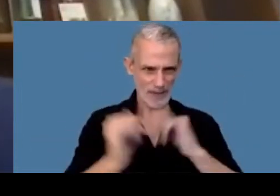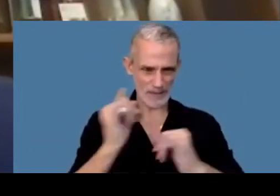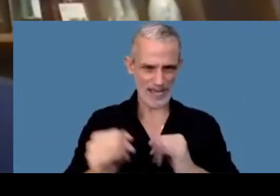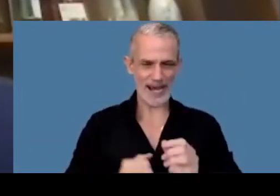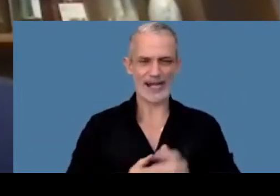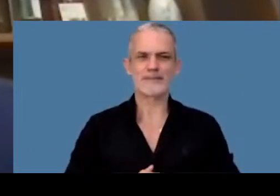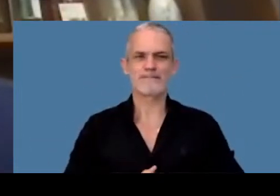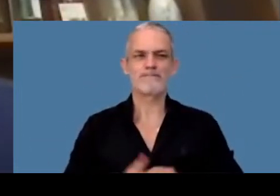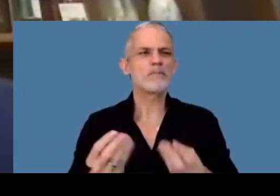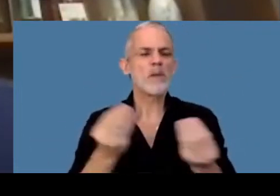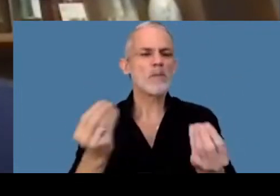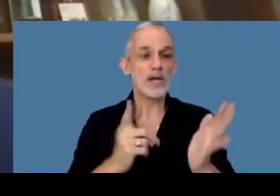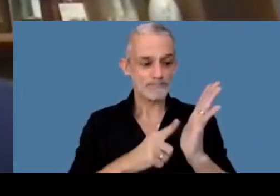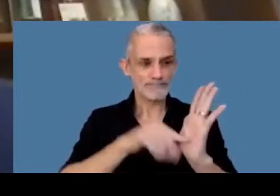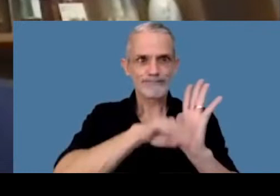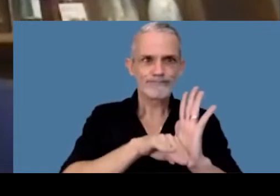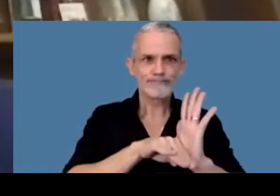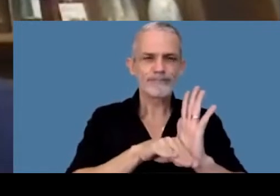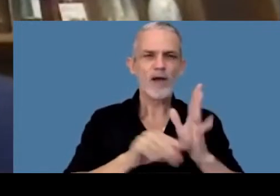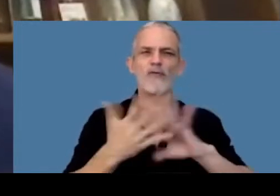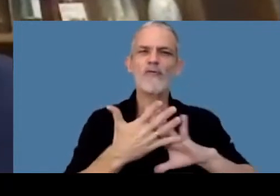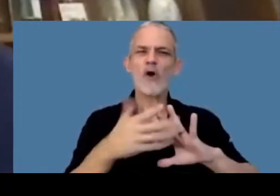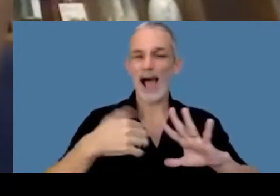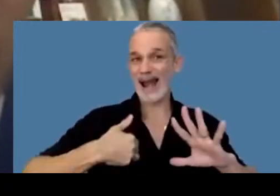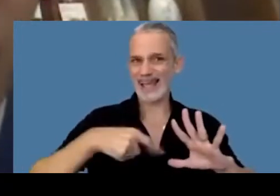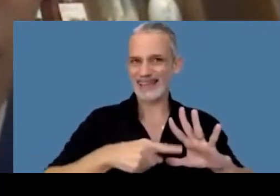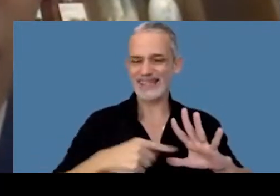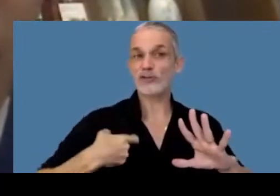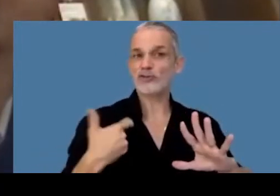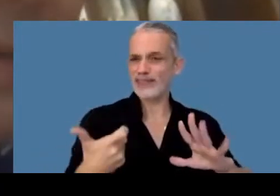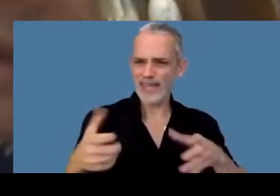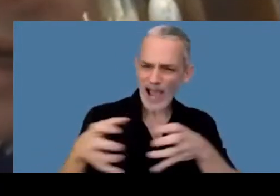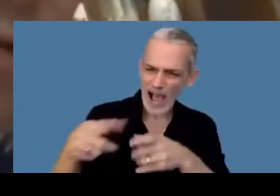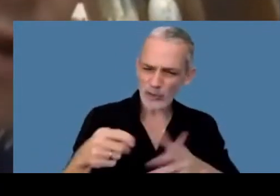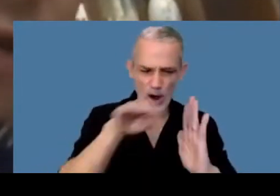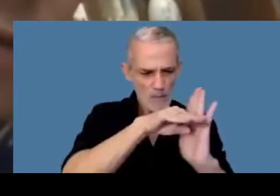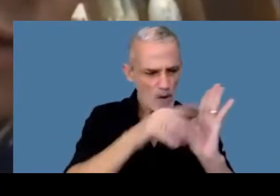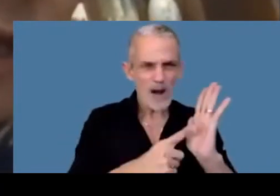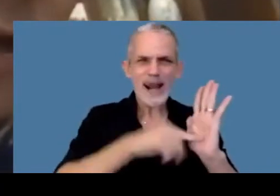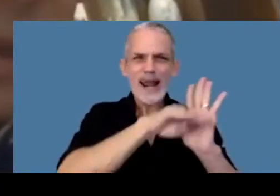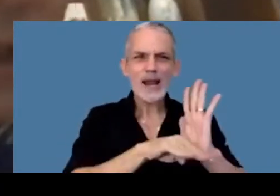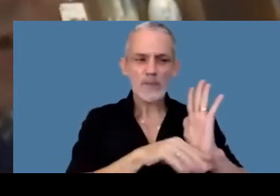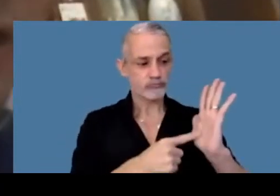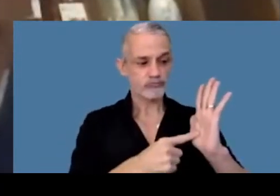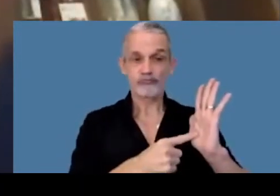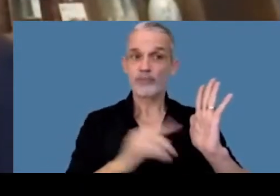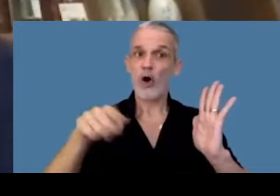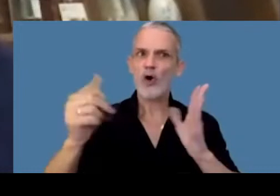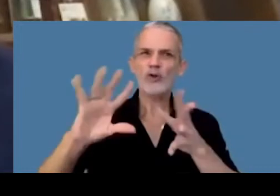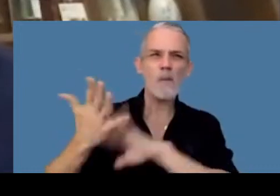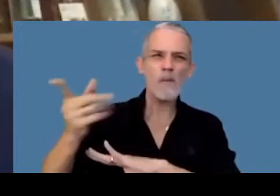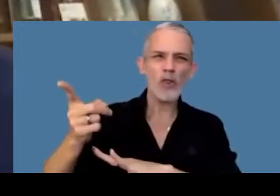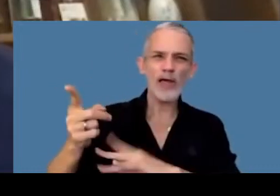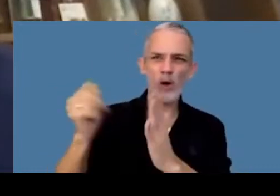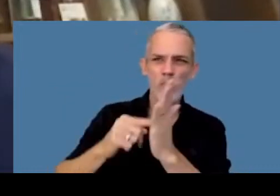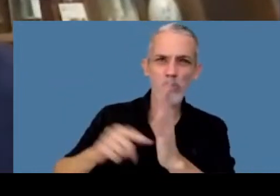porque el reglamentarismo del modelo sindical argentino también está en reglamentarismos de otros modelos que tienen otras